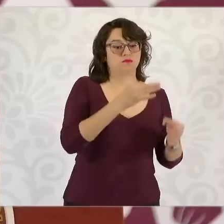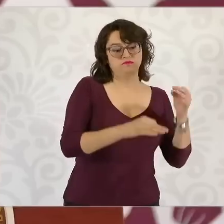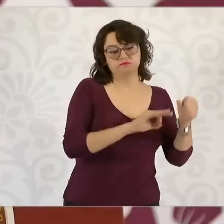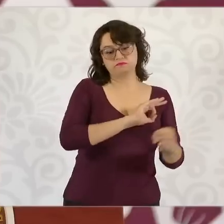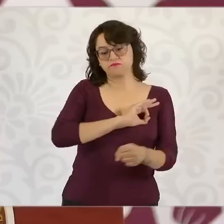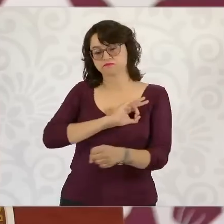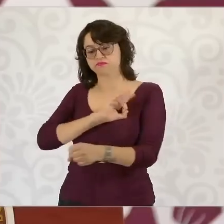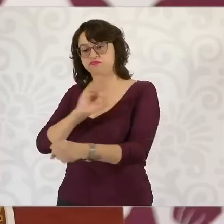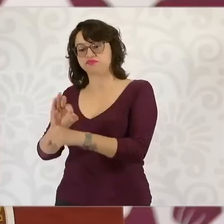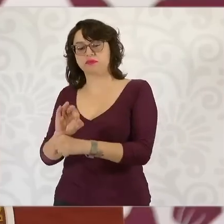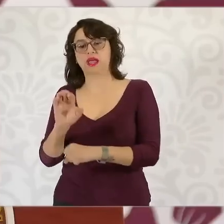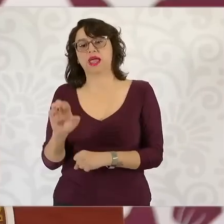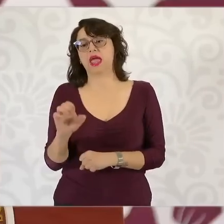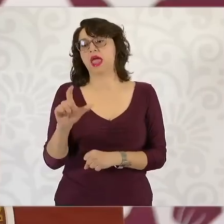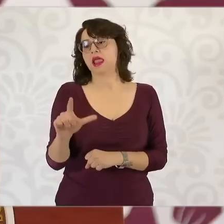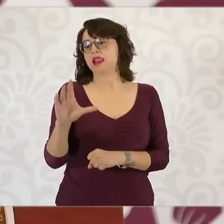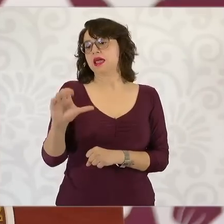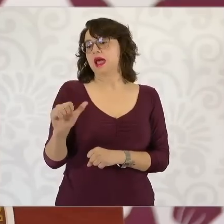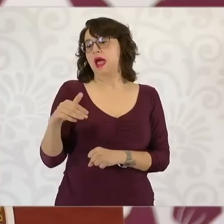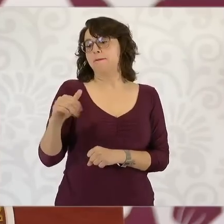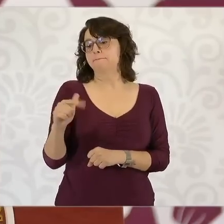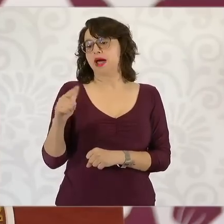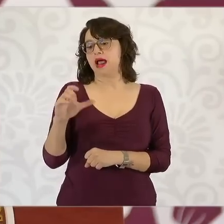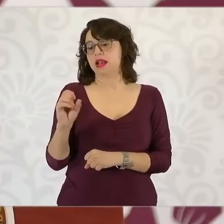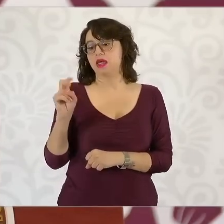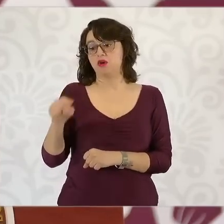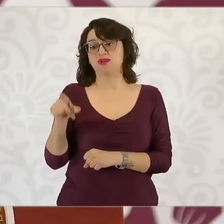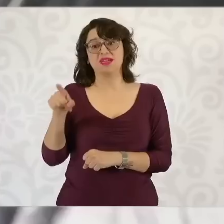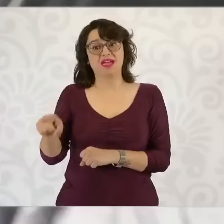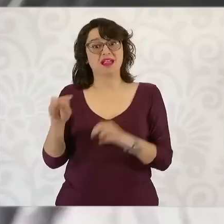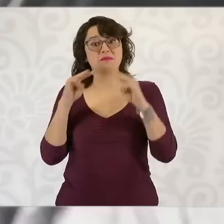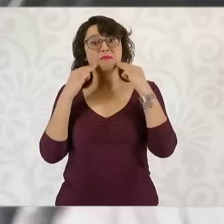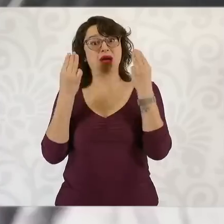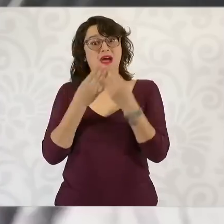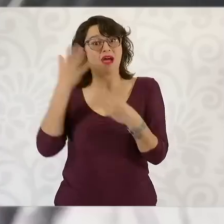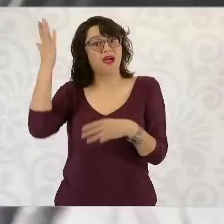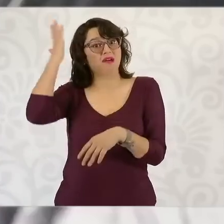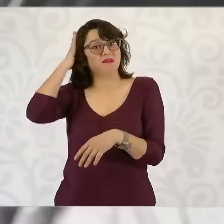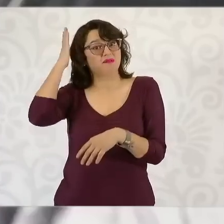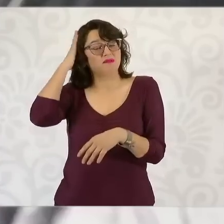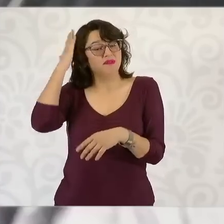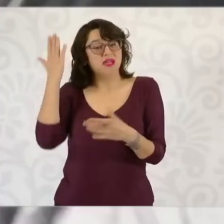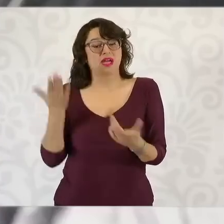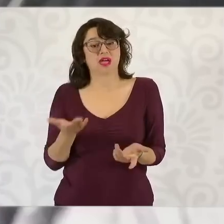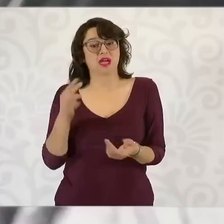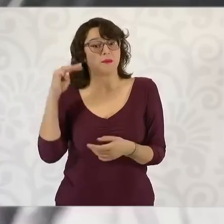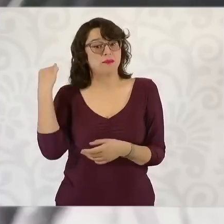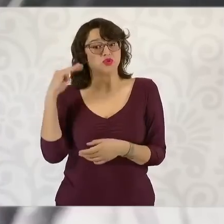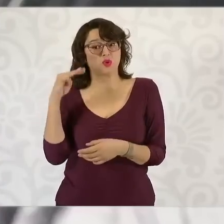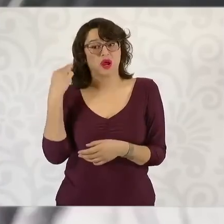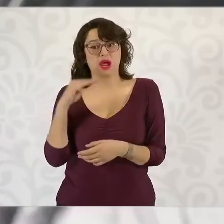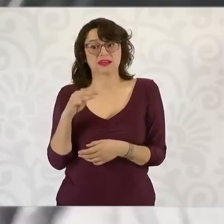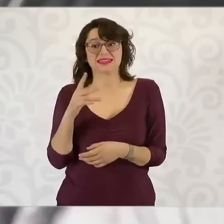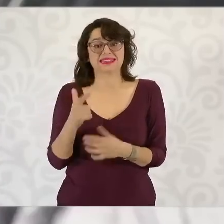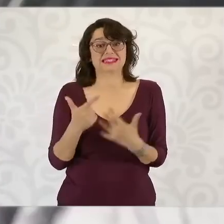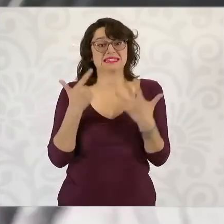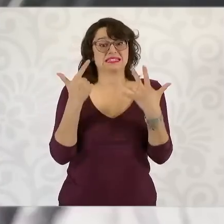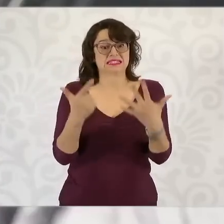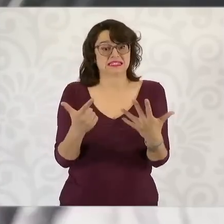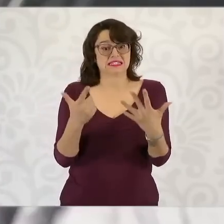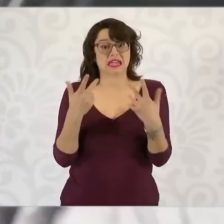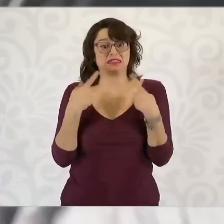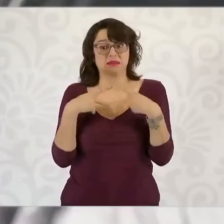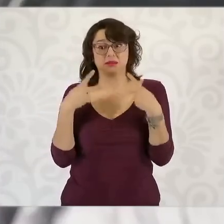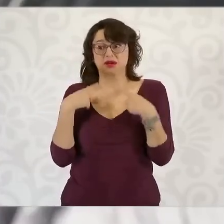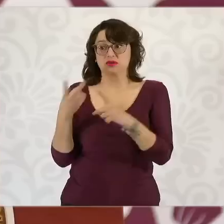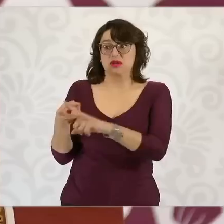alias El Camaleón, quien fuera jefe de plaza de la familia michoacana, y esta persona había realizado el secuestro de 7 elementos de una